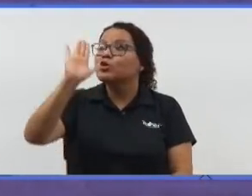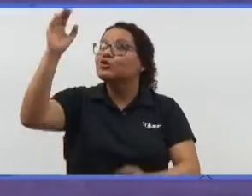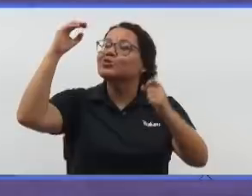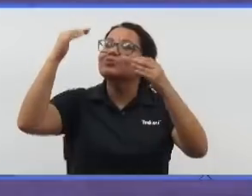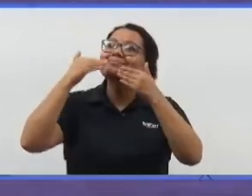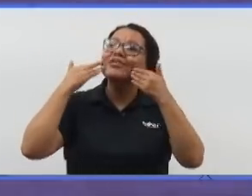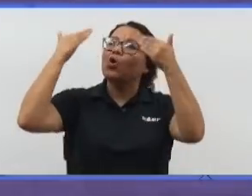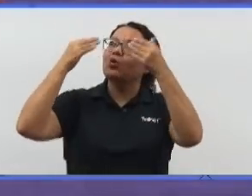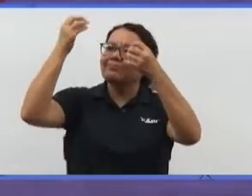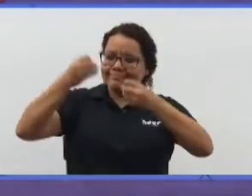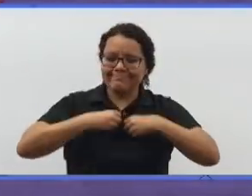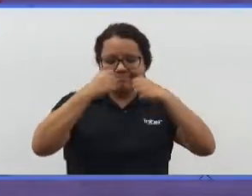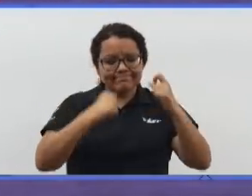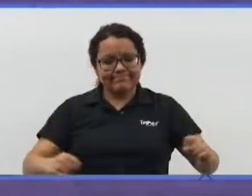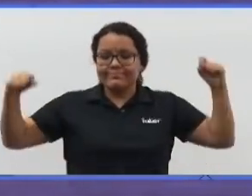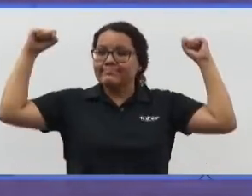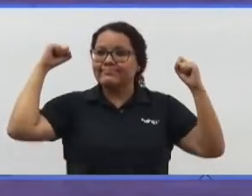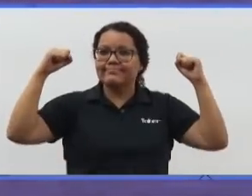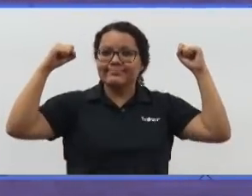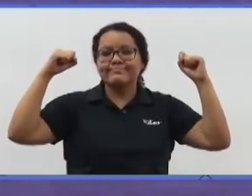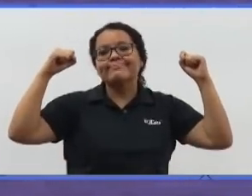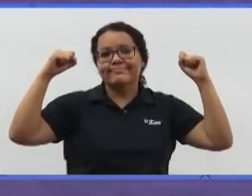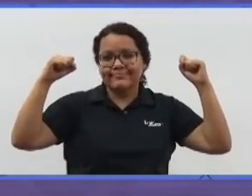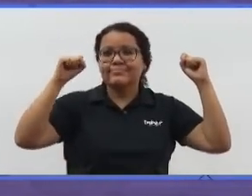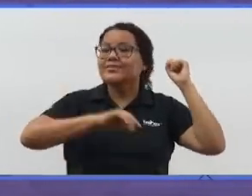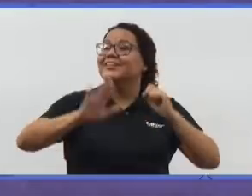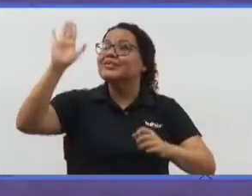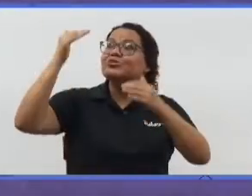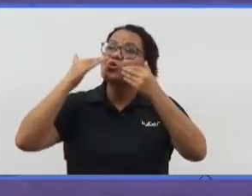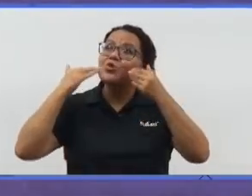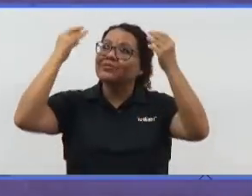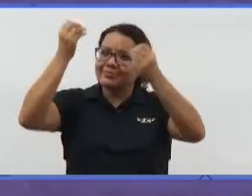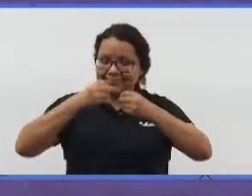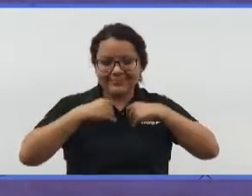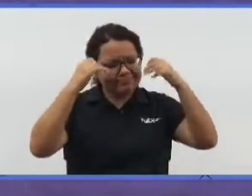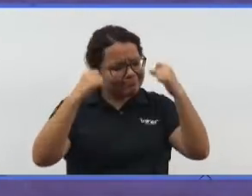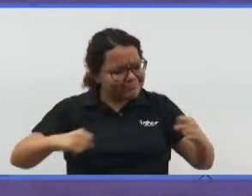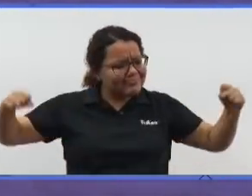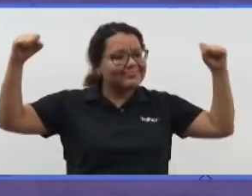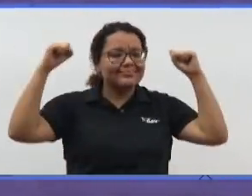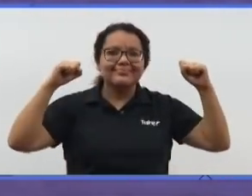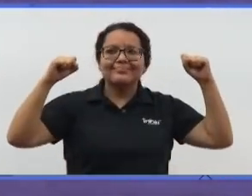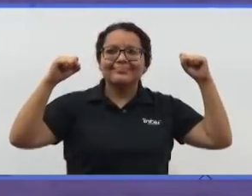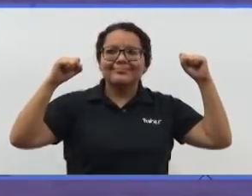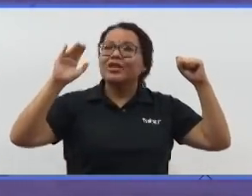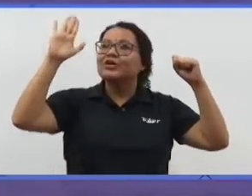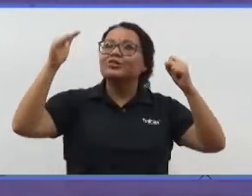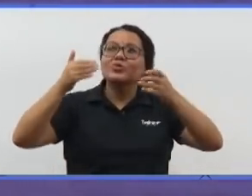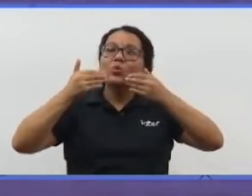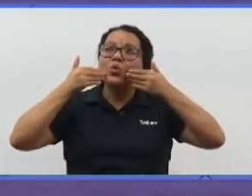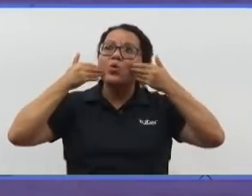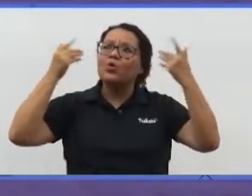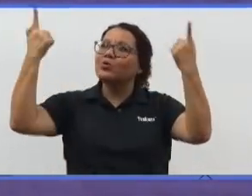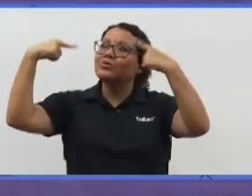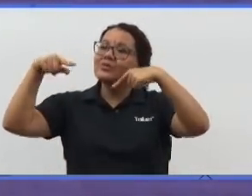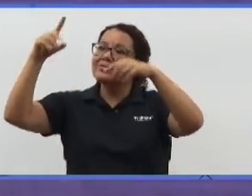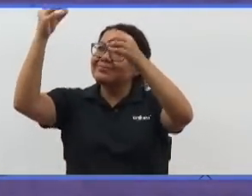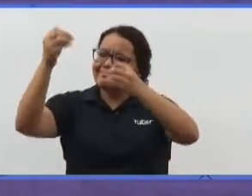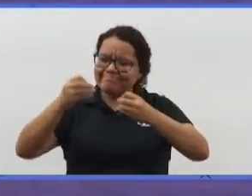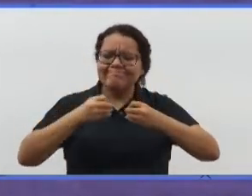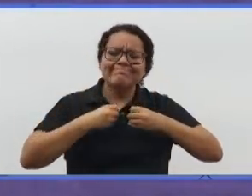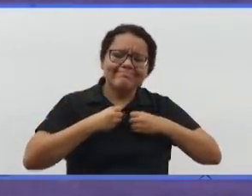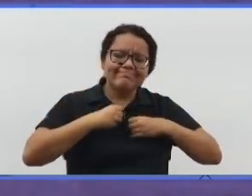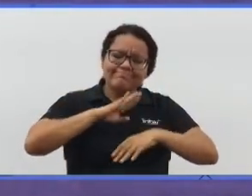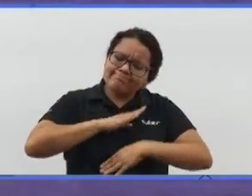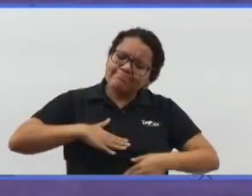gozo del señor mi fortaleza es el gozo del señor mi fortaleza es su gozo sin medida